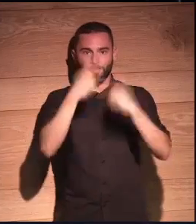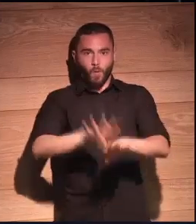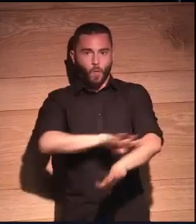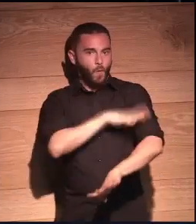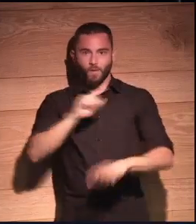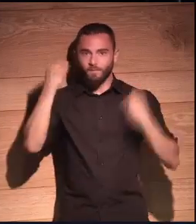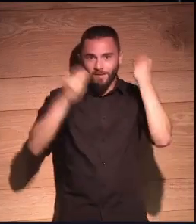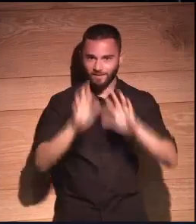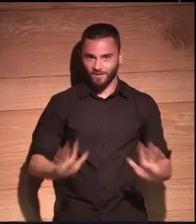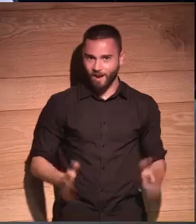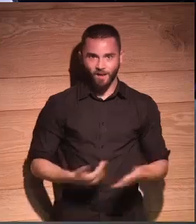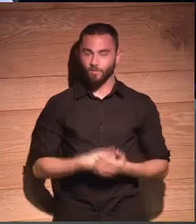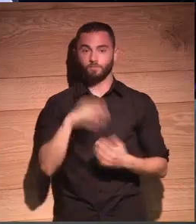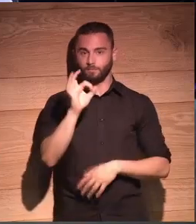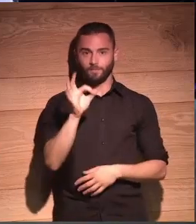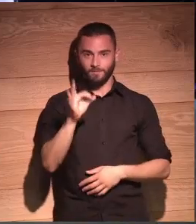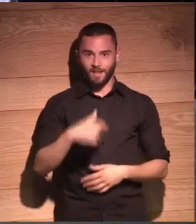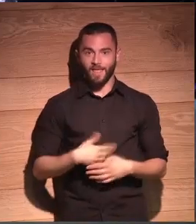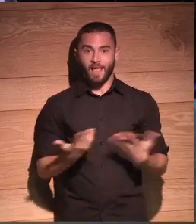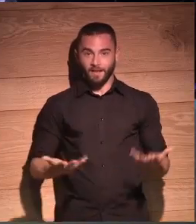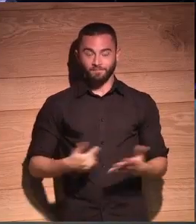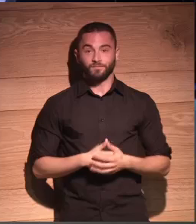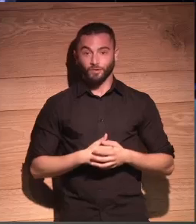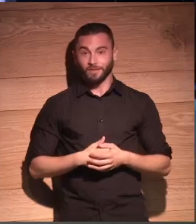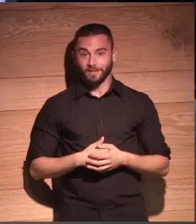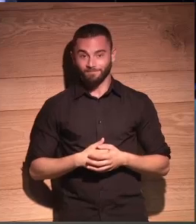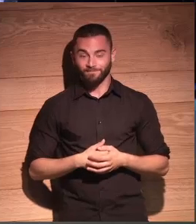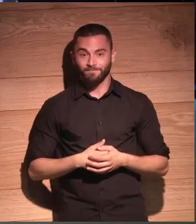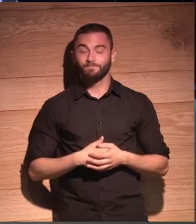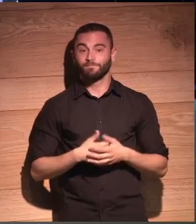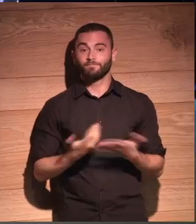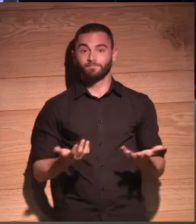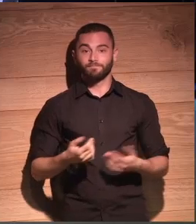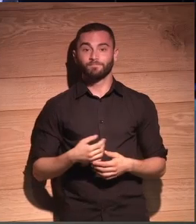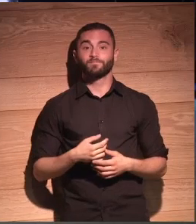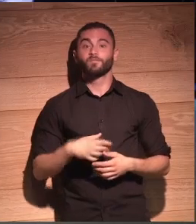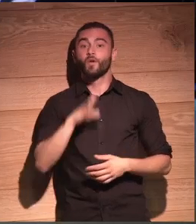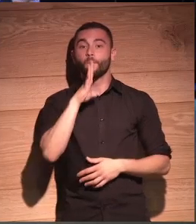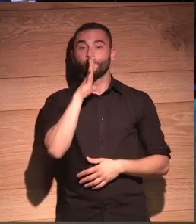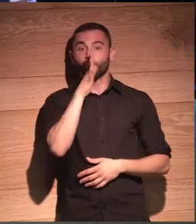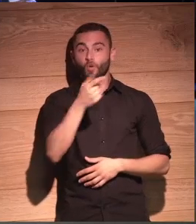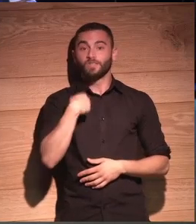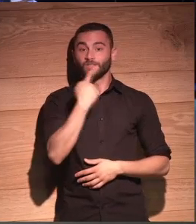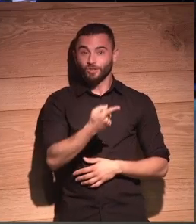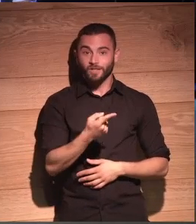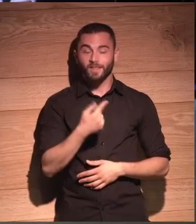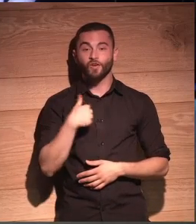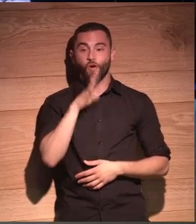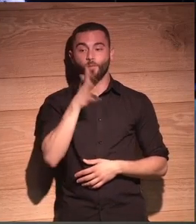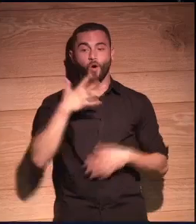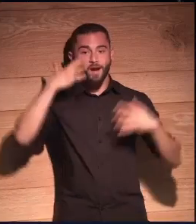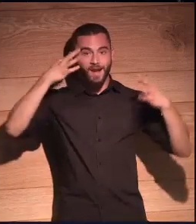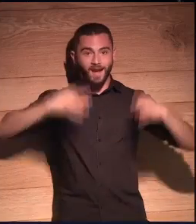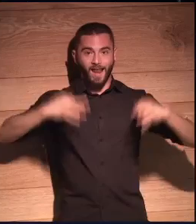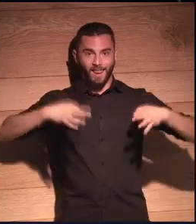solo pensarlo. Es verdad, yo creo que de cerca, ¿eh? O sea, que... No, es por eso lo digo. Creo que realmente es